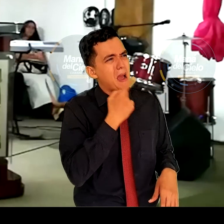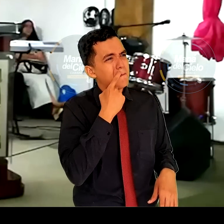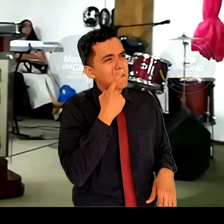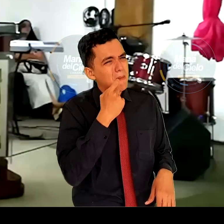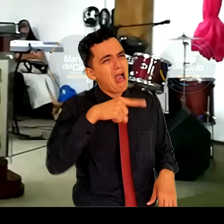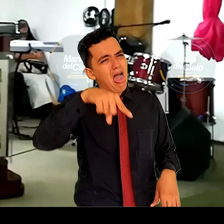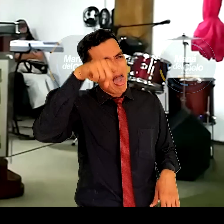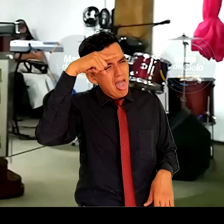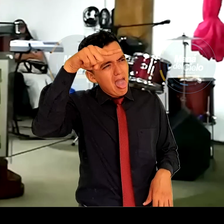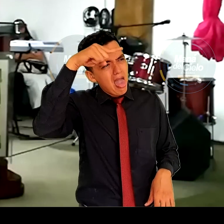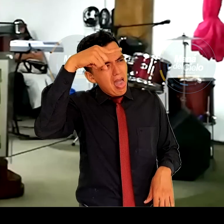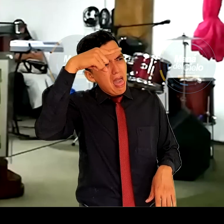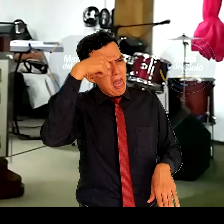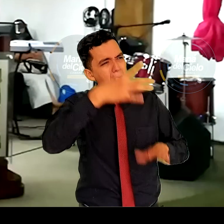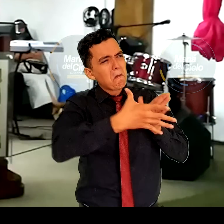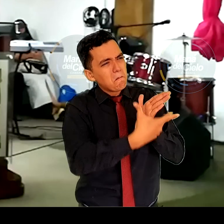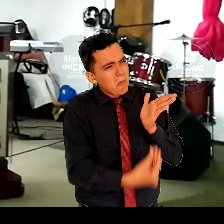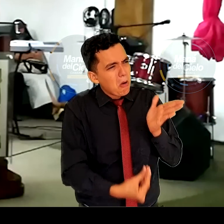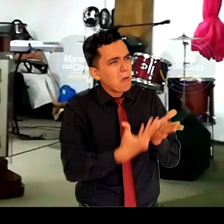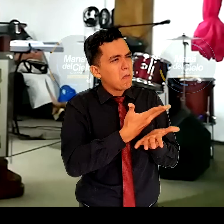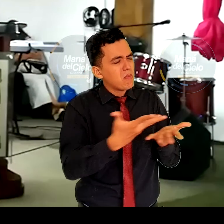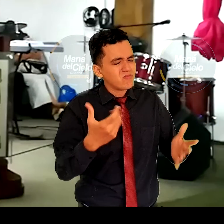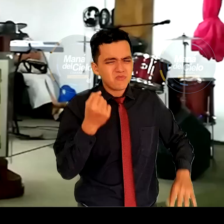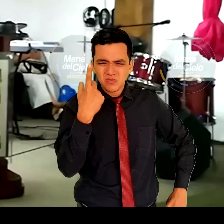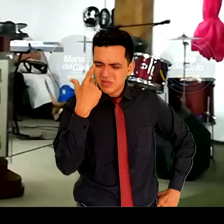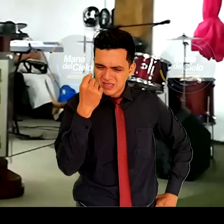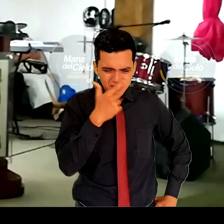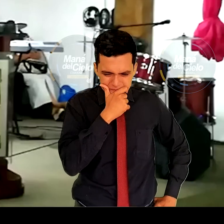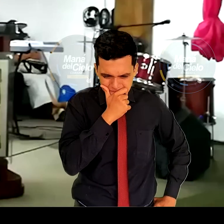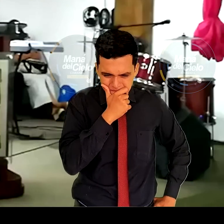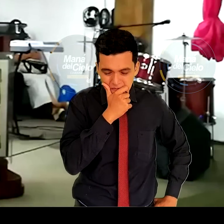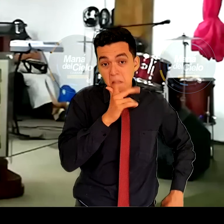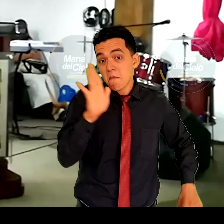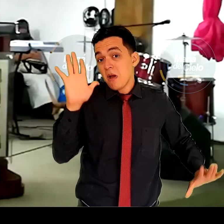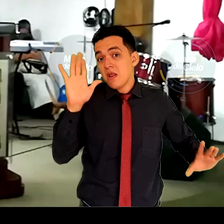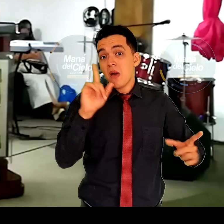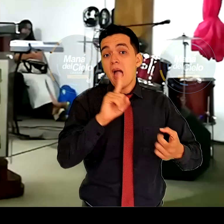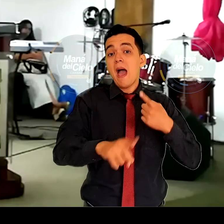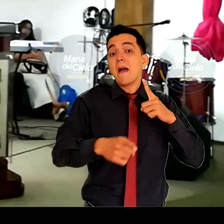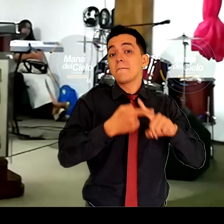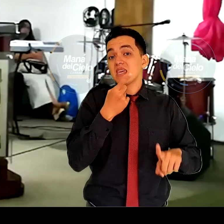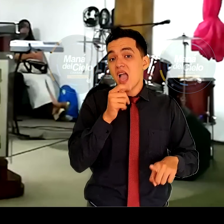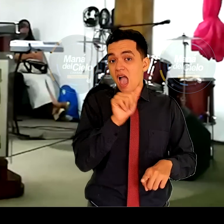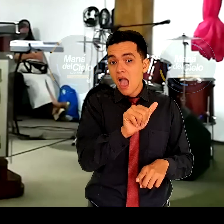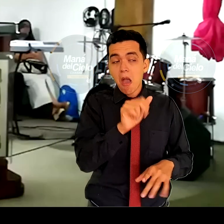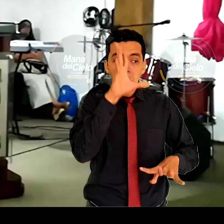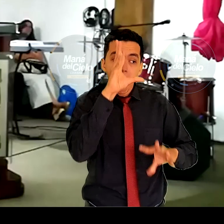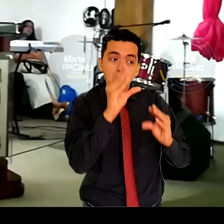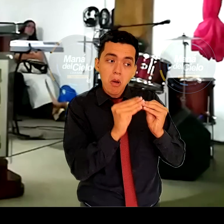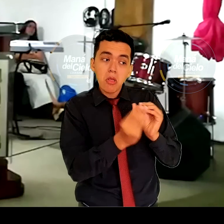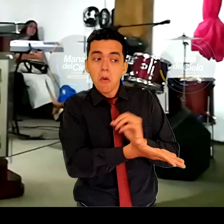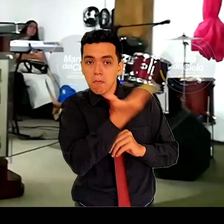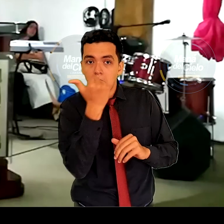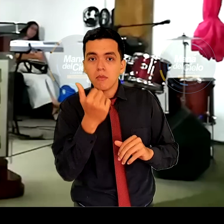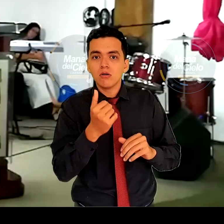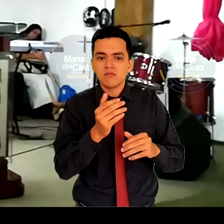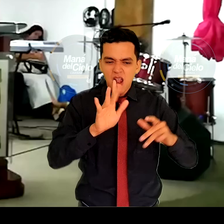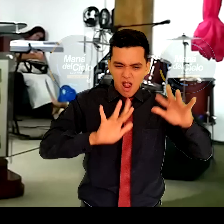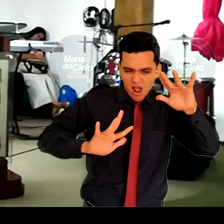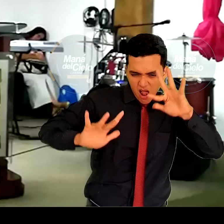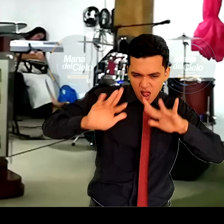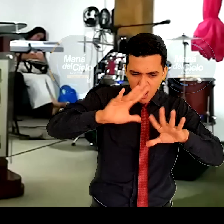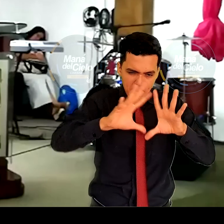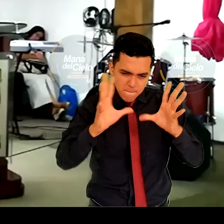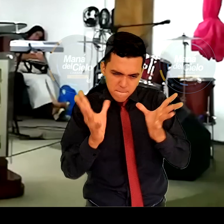hablar a consultar con una hechicera, para ver si el futuro, a lo menos me daba un buen futuro, porque en mi casa nunca me lo dieron. Por eso